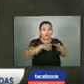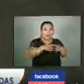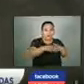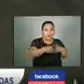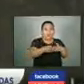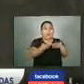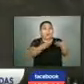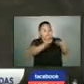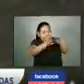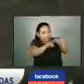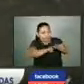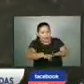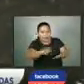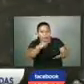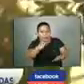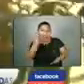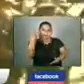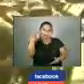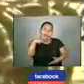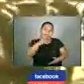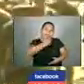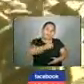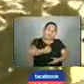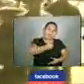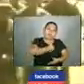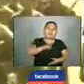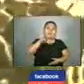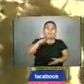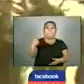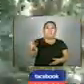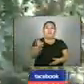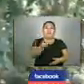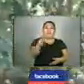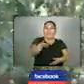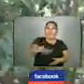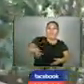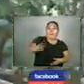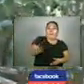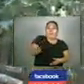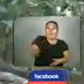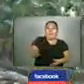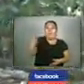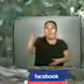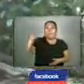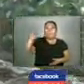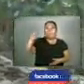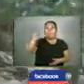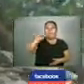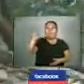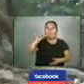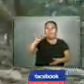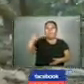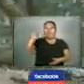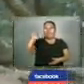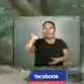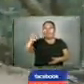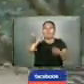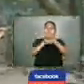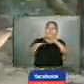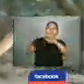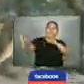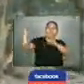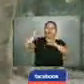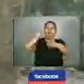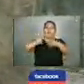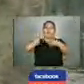Único de Víctimas y Familiares de las Masacres de El Mozote y lugares aledaños, que fue ordenado por la Corte Interamericana de